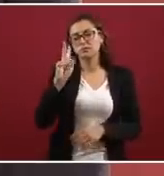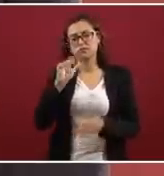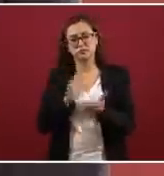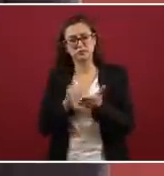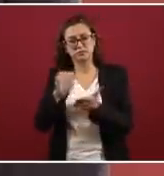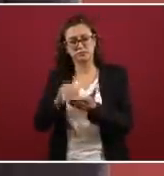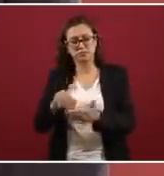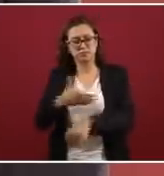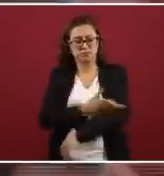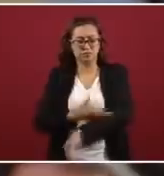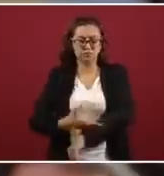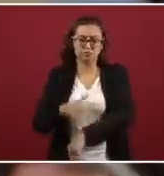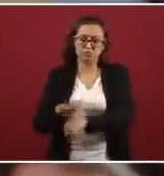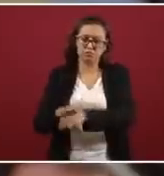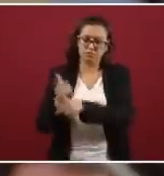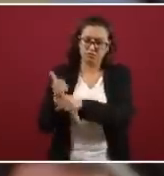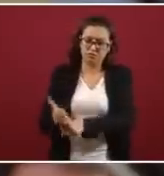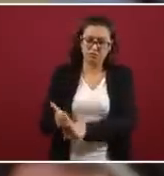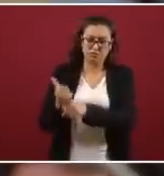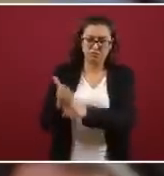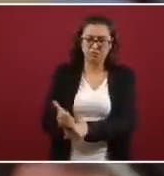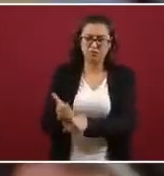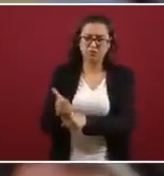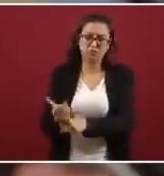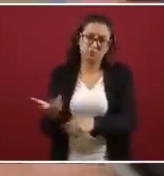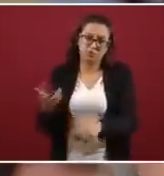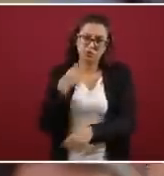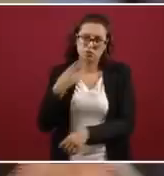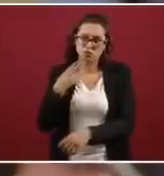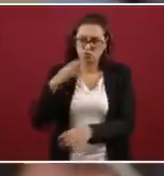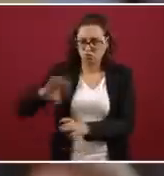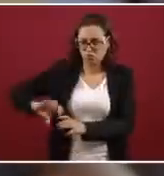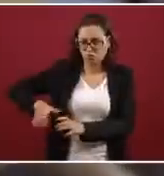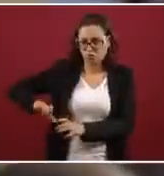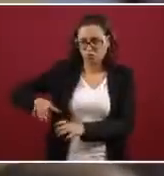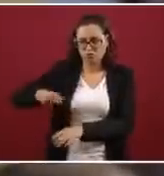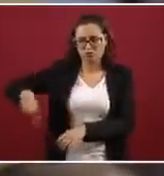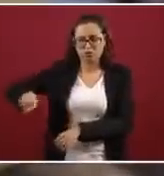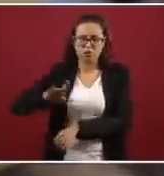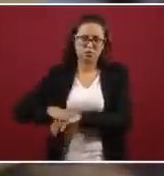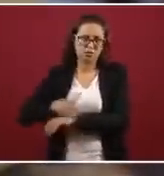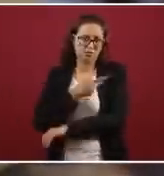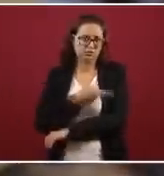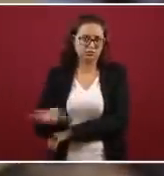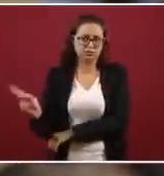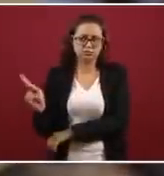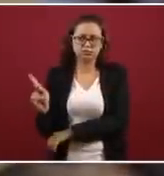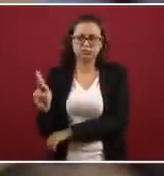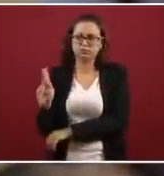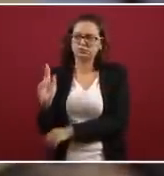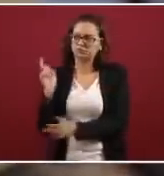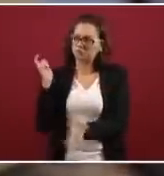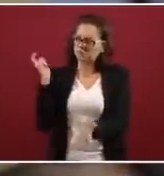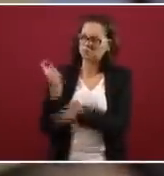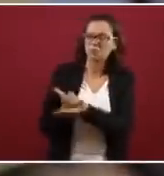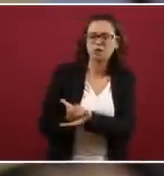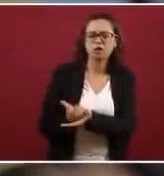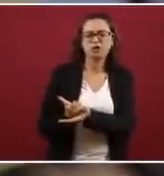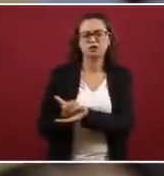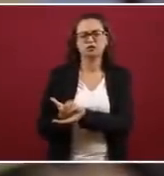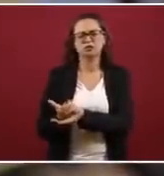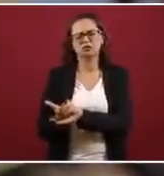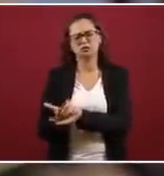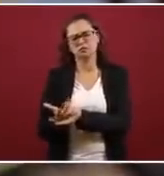de las más vulnerables, porque usted sabe que son las que usan los tanques de gas, esta cantidad. El